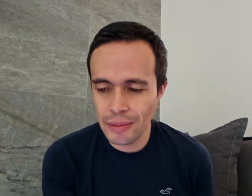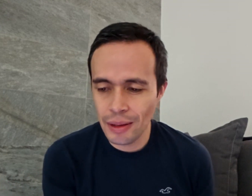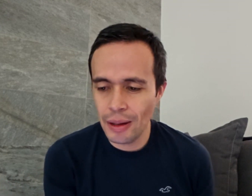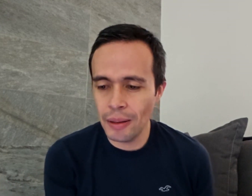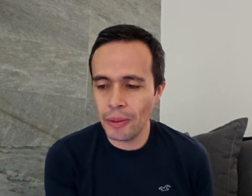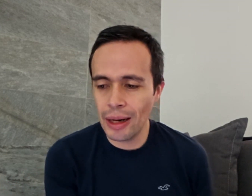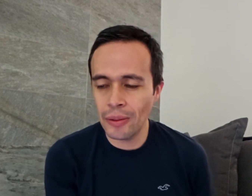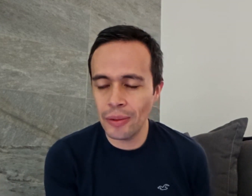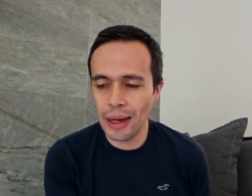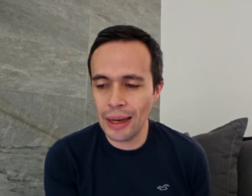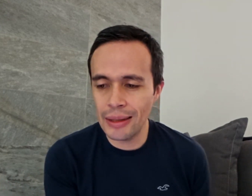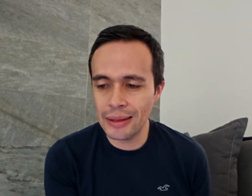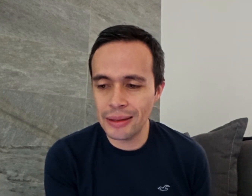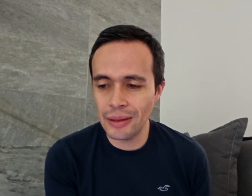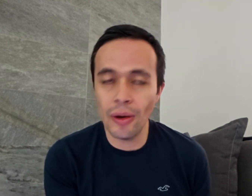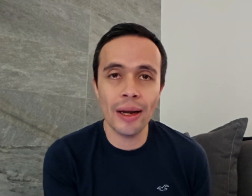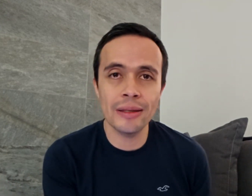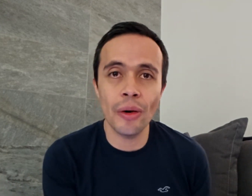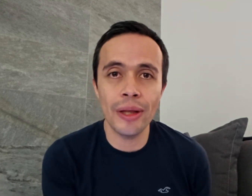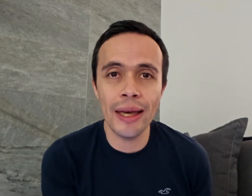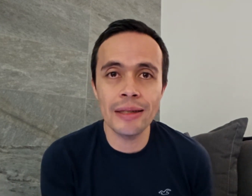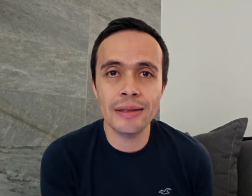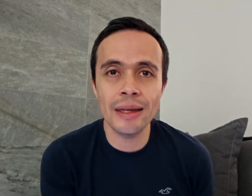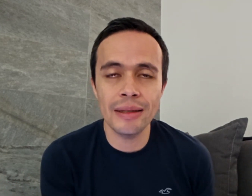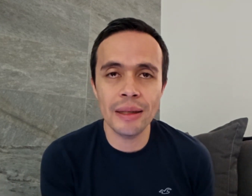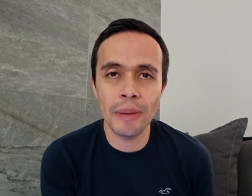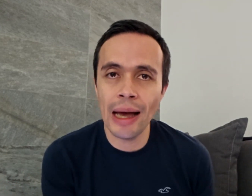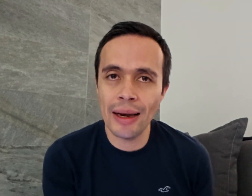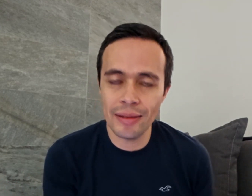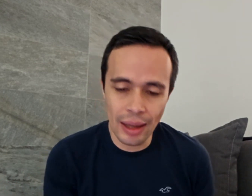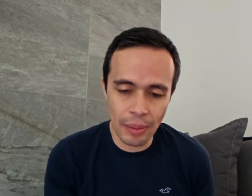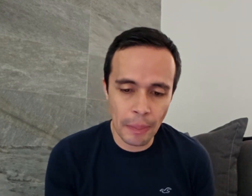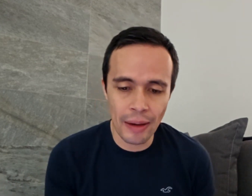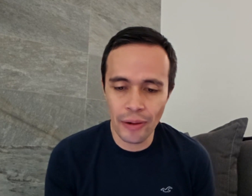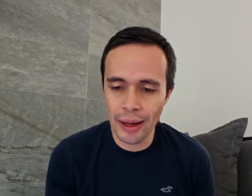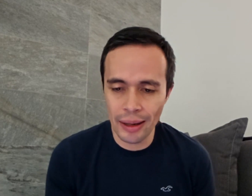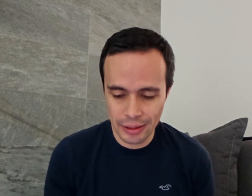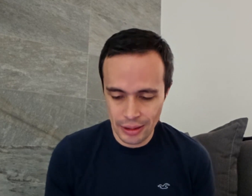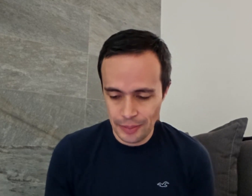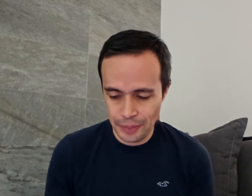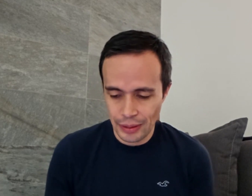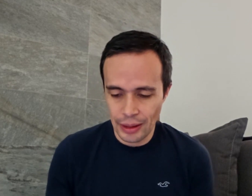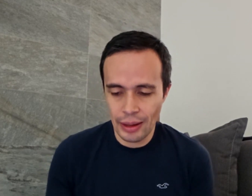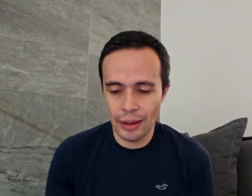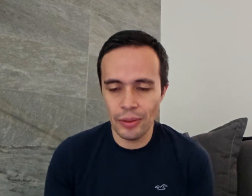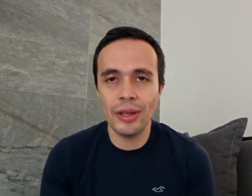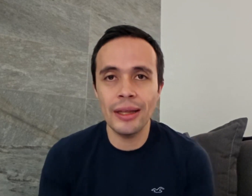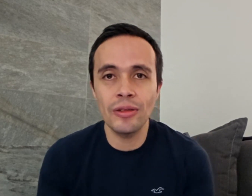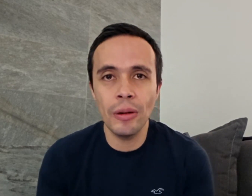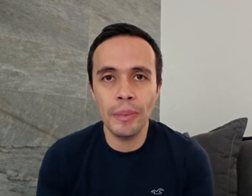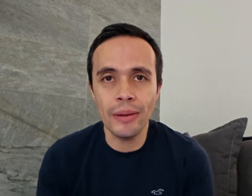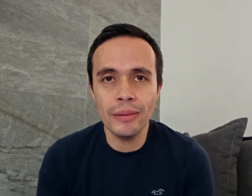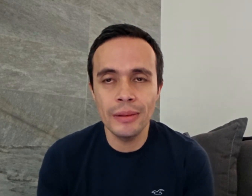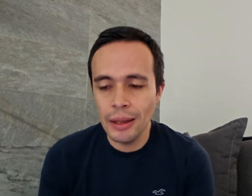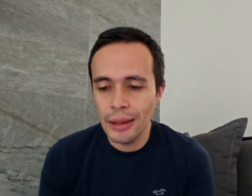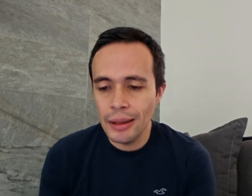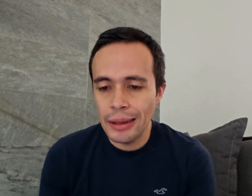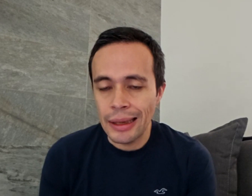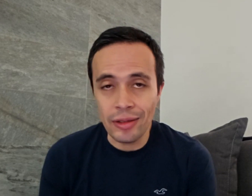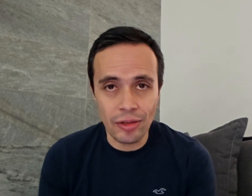¿no? Por algunas horas o días en este penal, así que va para afuera y usted disculpe,